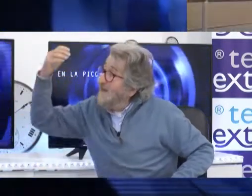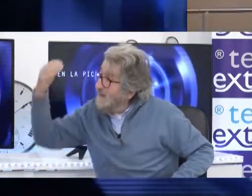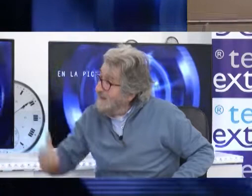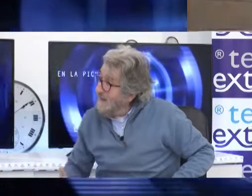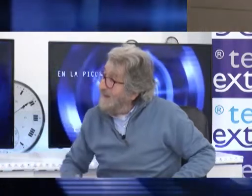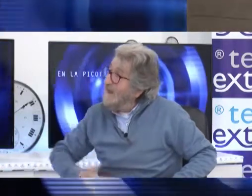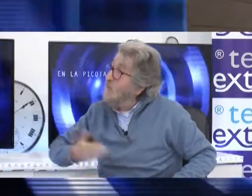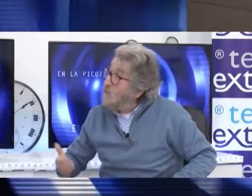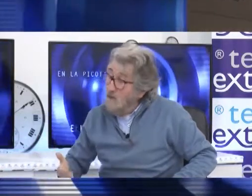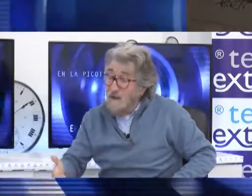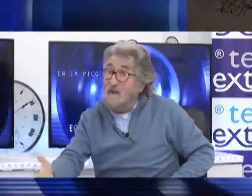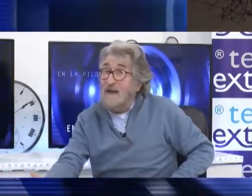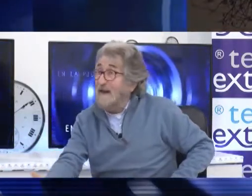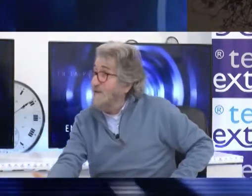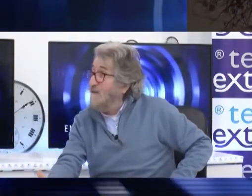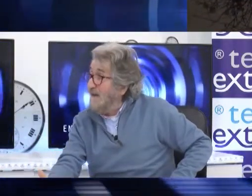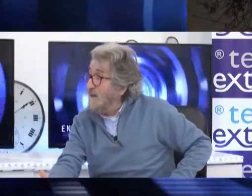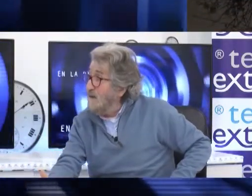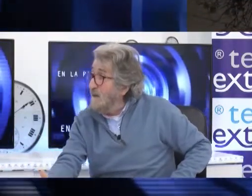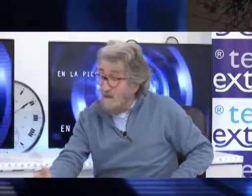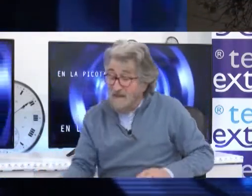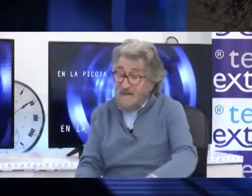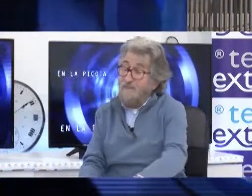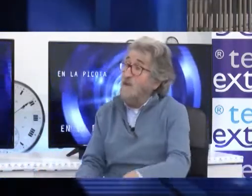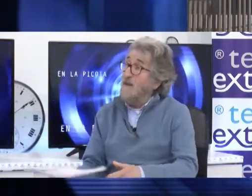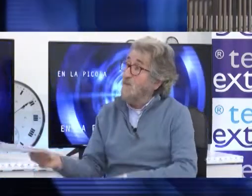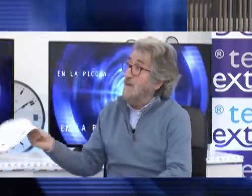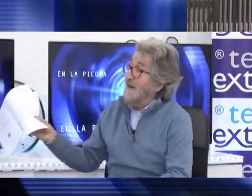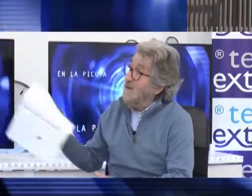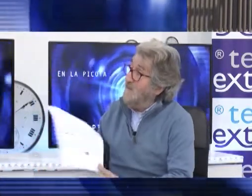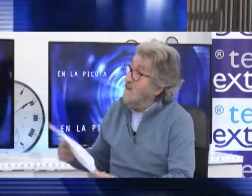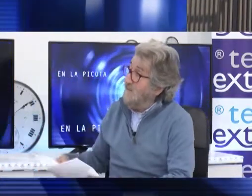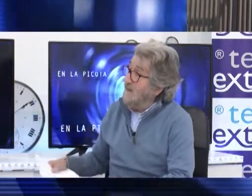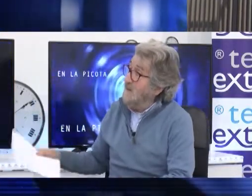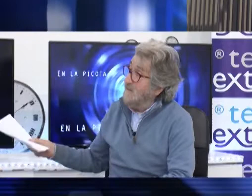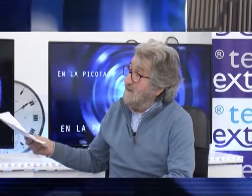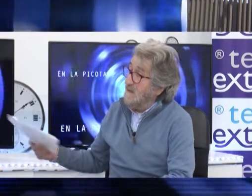la universalidad, ante el mundo, la realidad de Mérida. Mérida, por ejemplo, el año